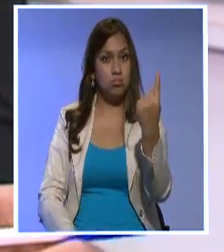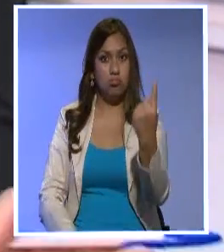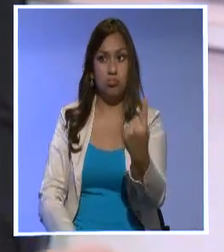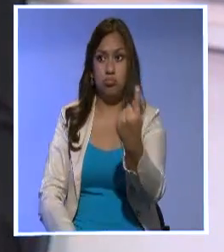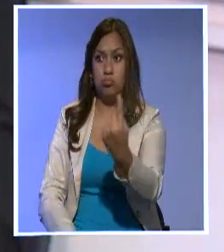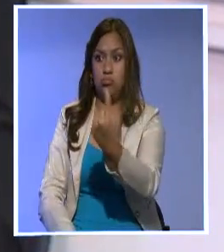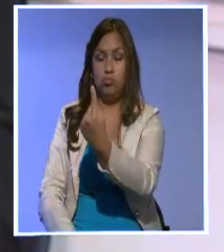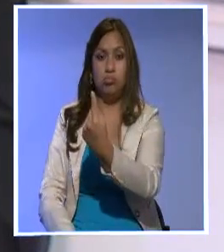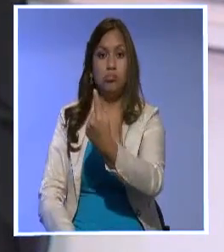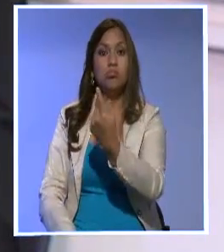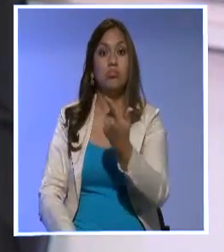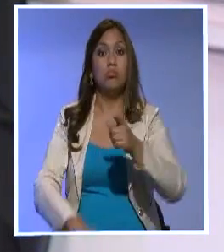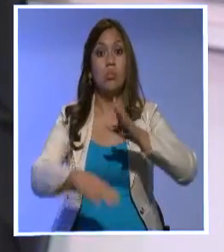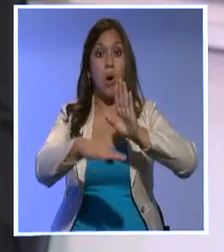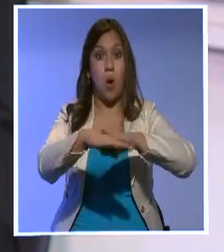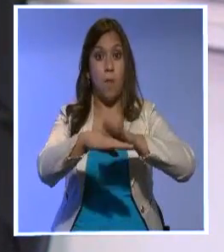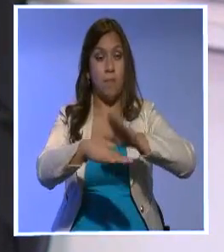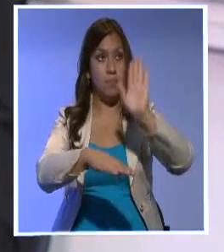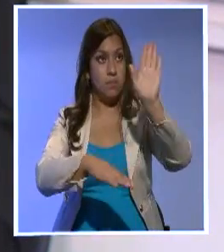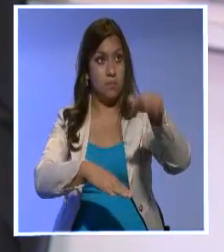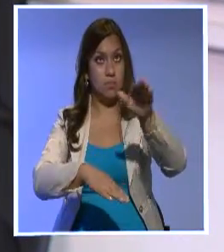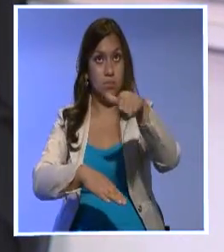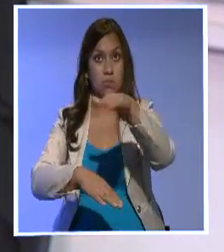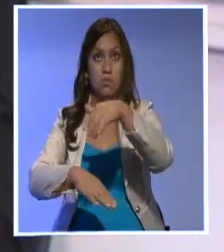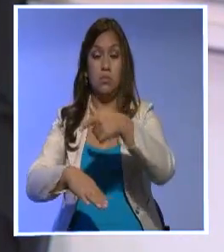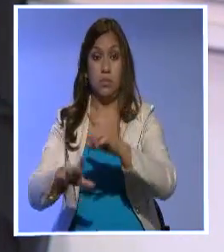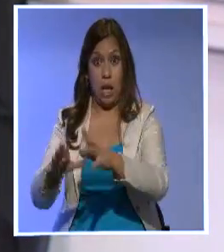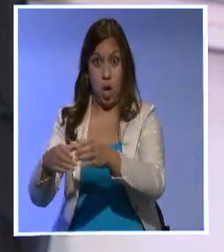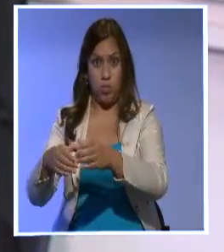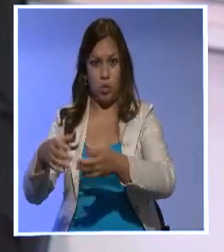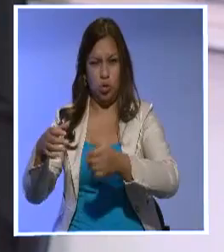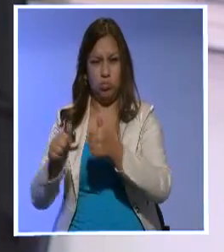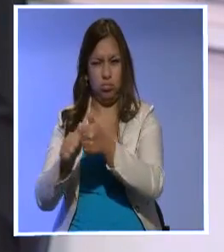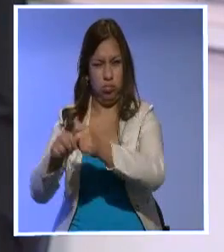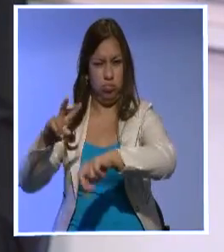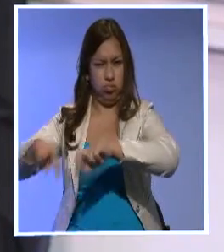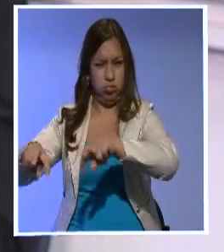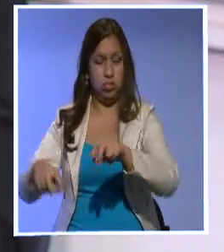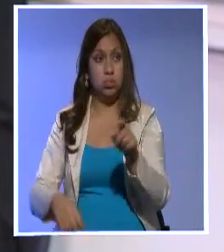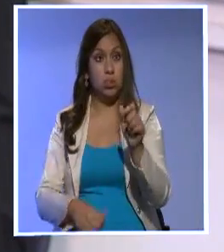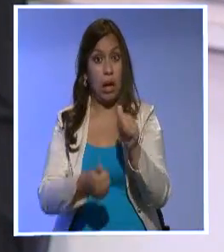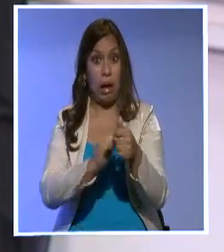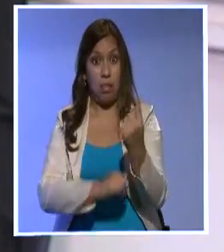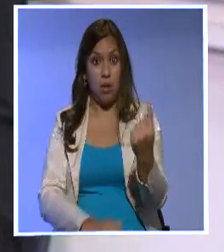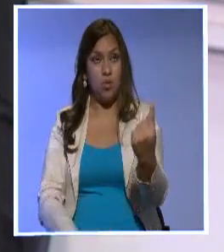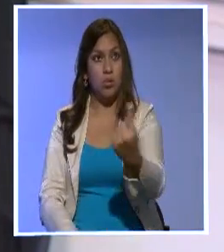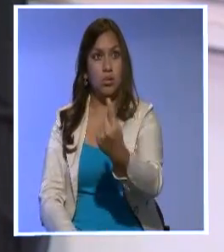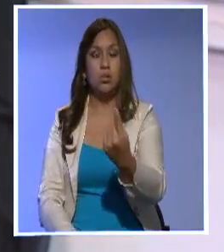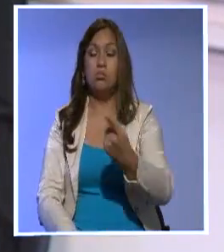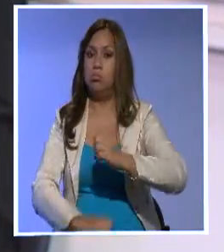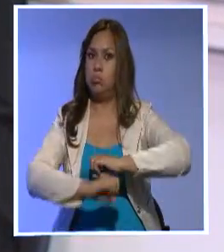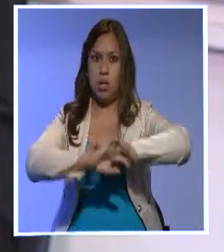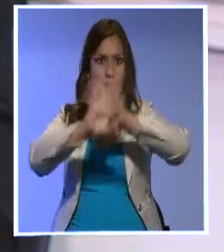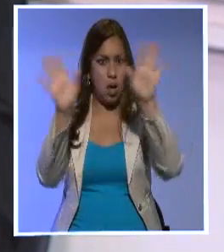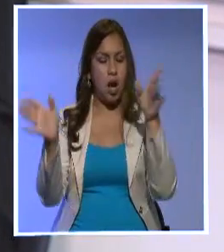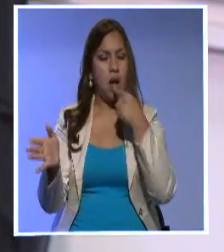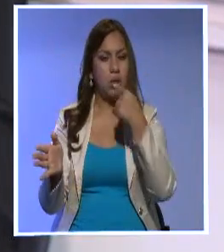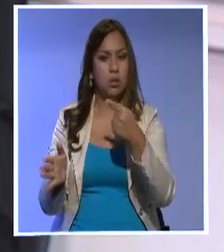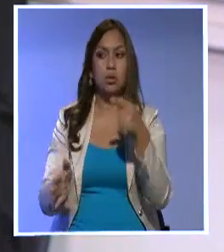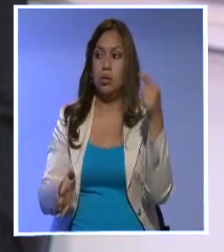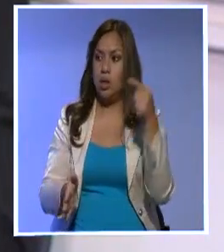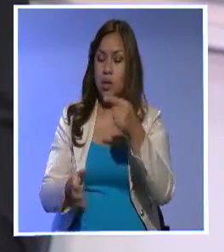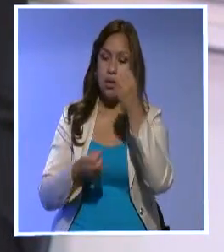invitados o convocados a esta audiencia en la comisión dijeron claramente que el informe presentado por la comisión de